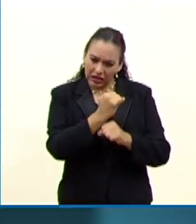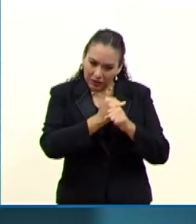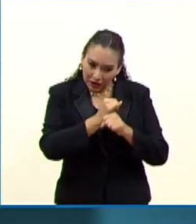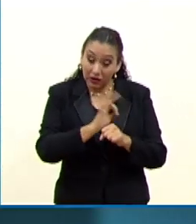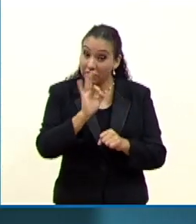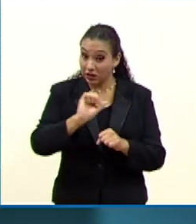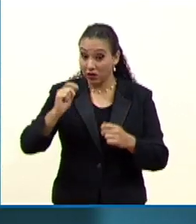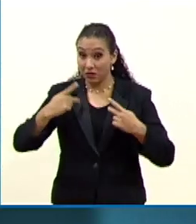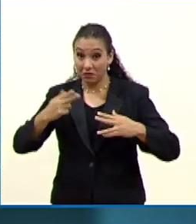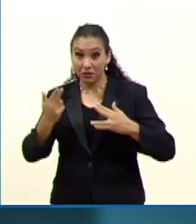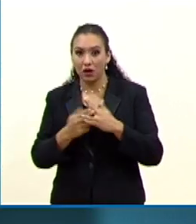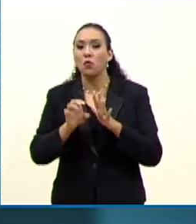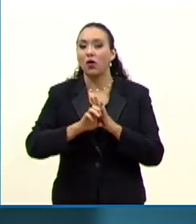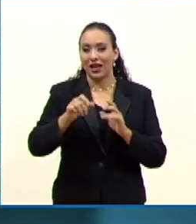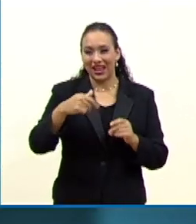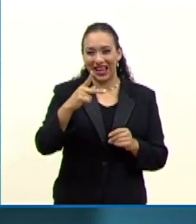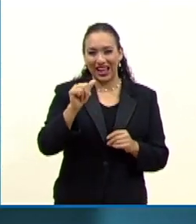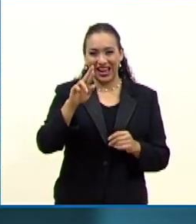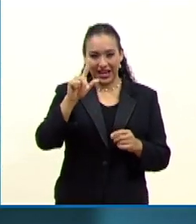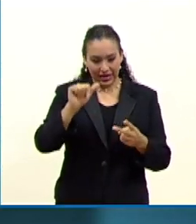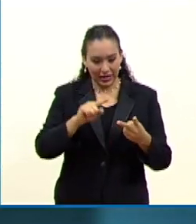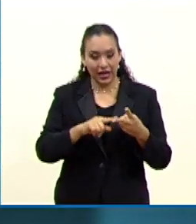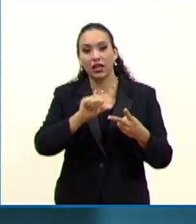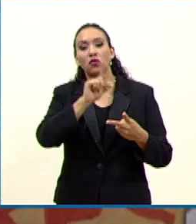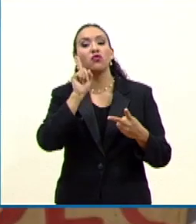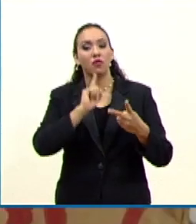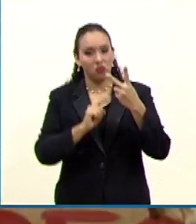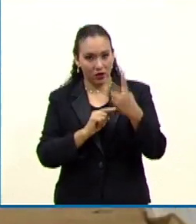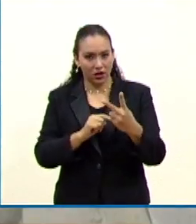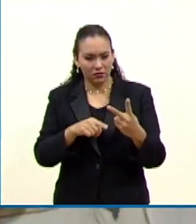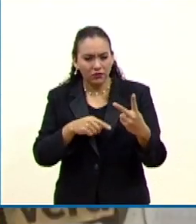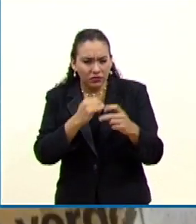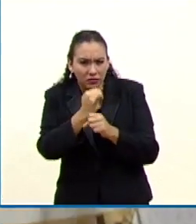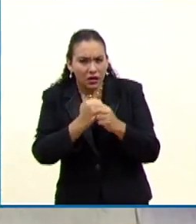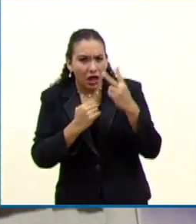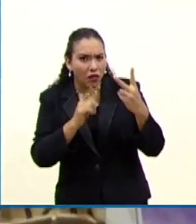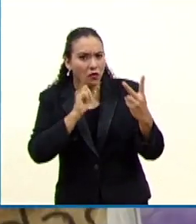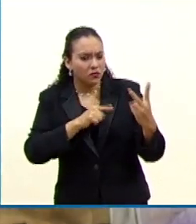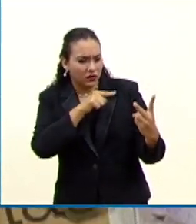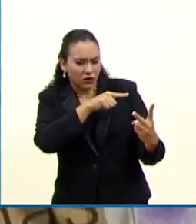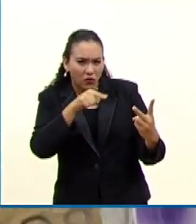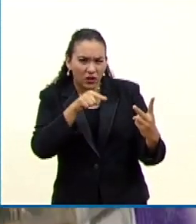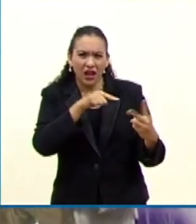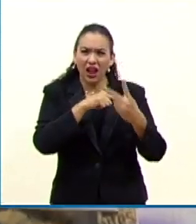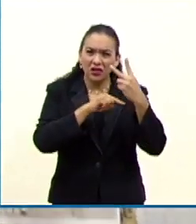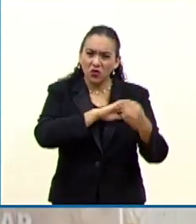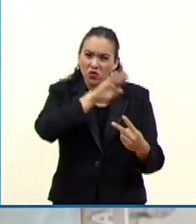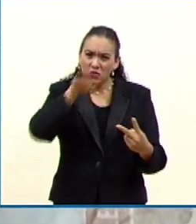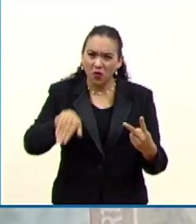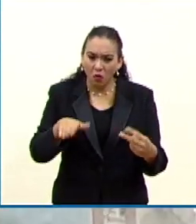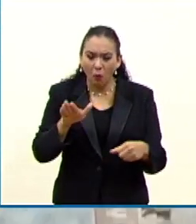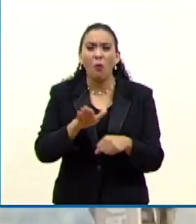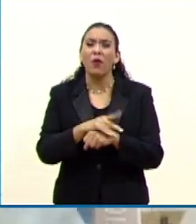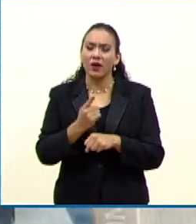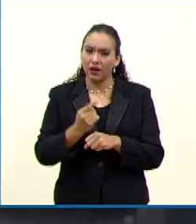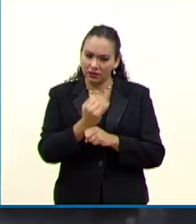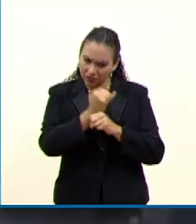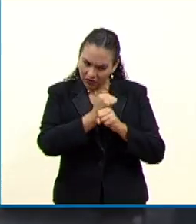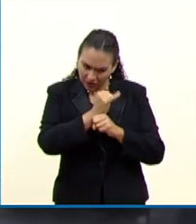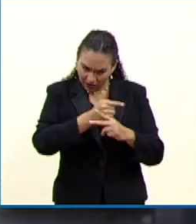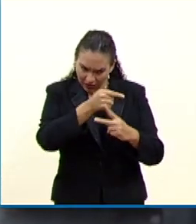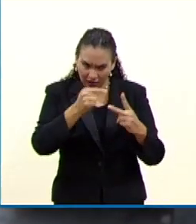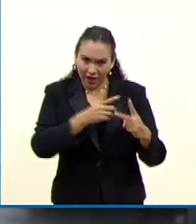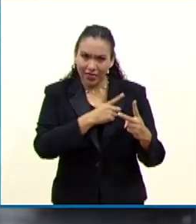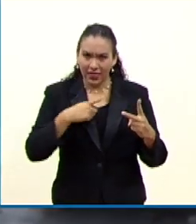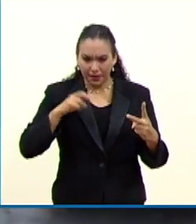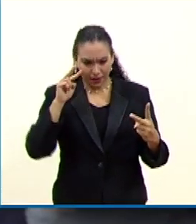Carla Póntigo, asuntos en los que la primera sala estableció que las muertes violentas de mujeres deben investigarse con perspectiva de